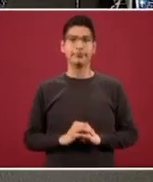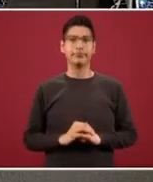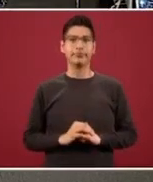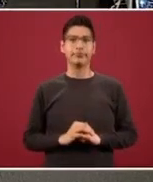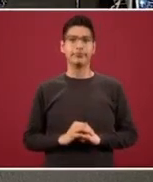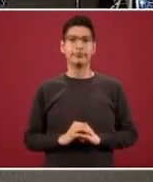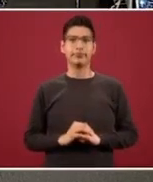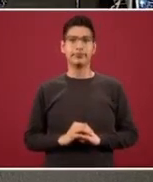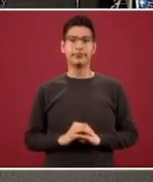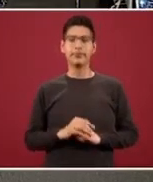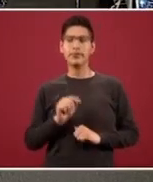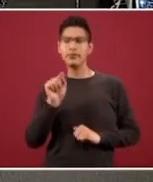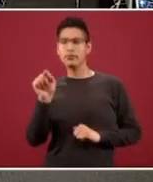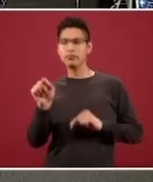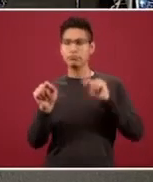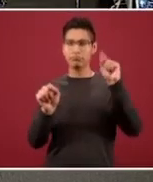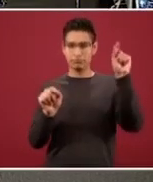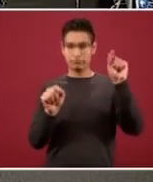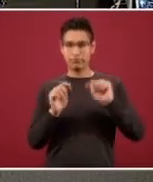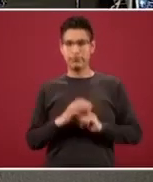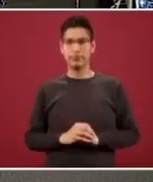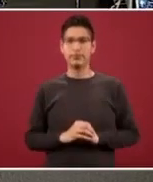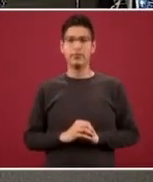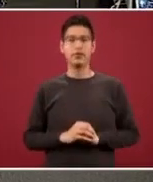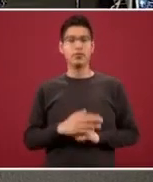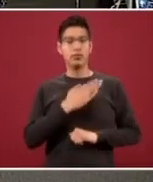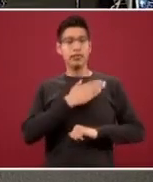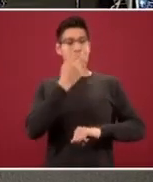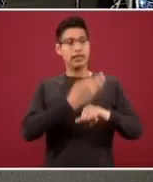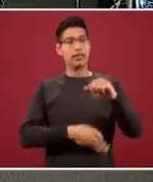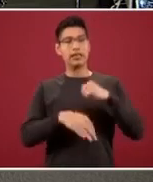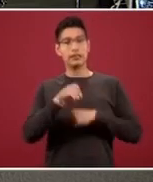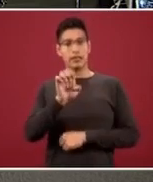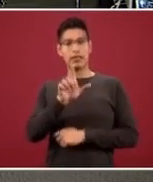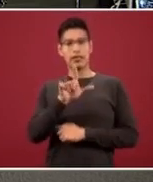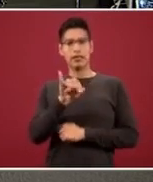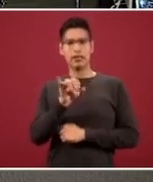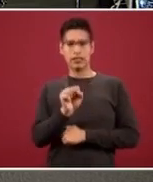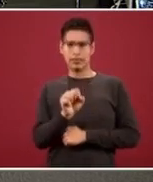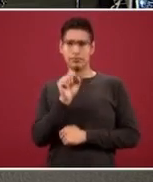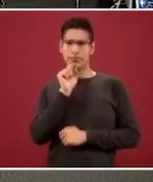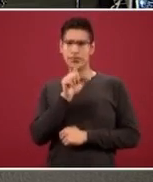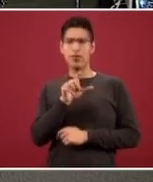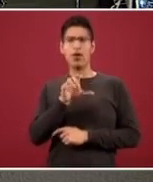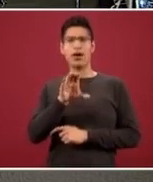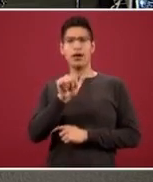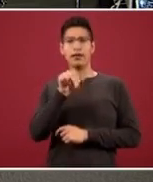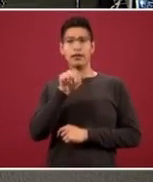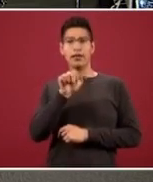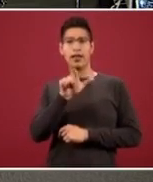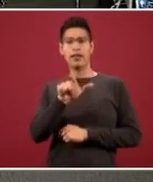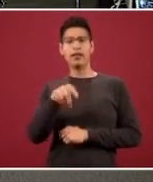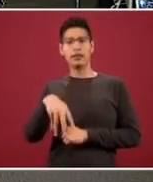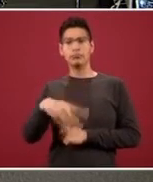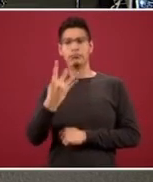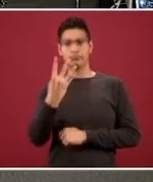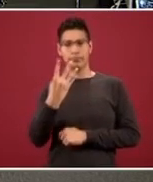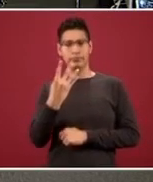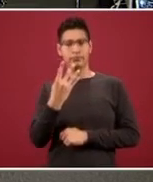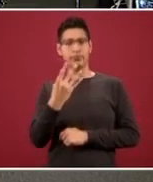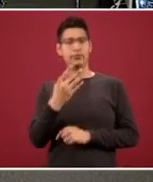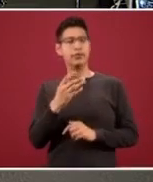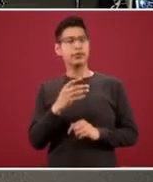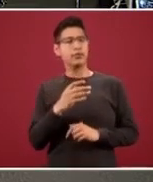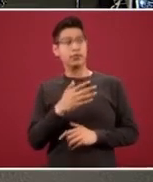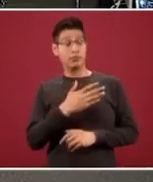Uno y luego por allá. Buenas tardes, Elise León del Sistema Público de Radiodifusión, Canal 14. Se